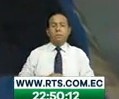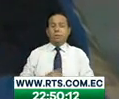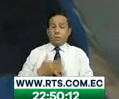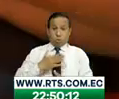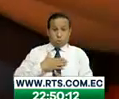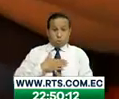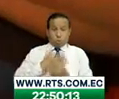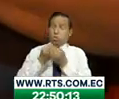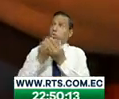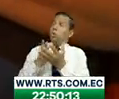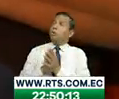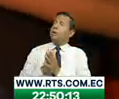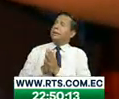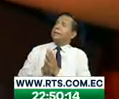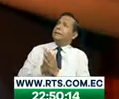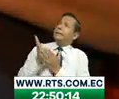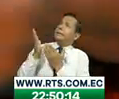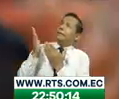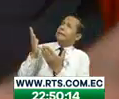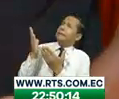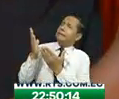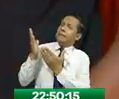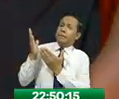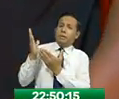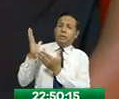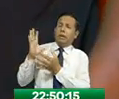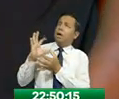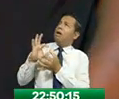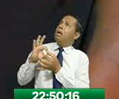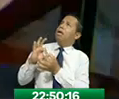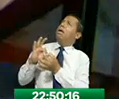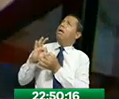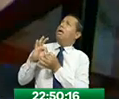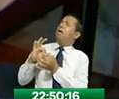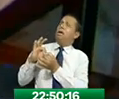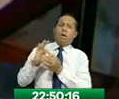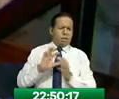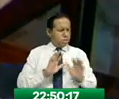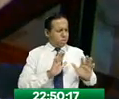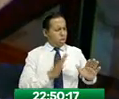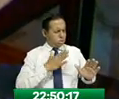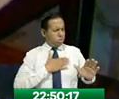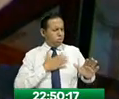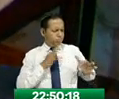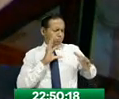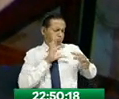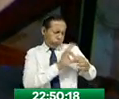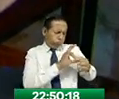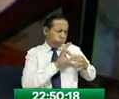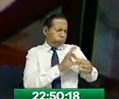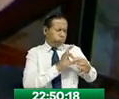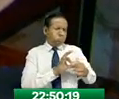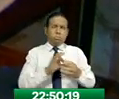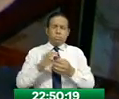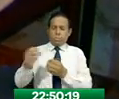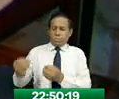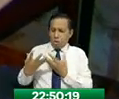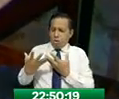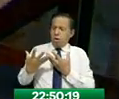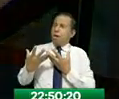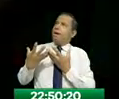Señor, no te vayas. Y él decía, tranquilo, yo estoy contigo, yo estoy contigo. Y esa palabra me